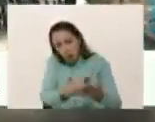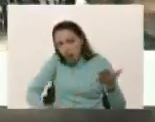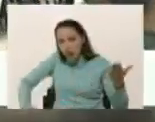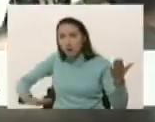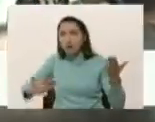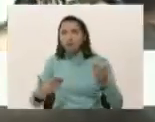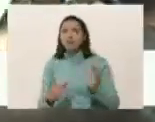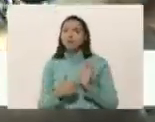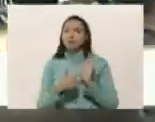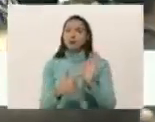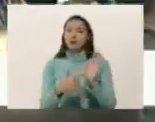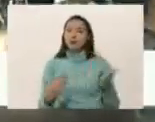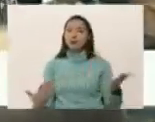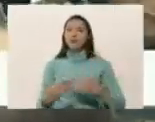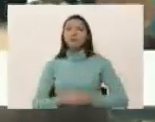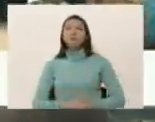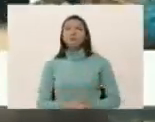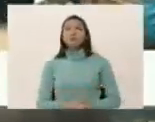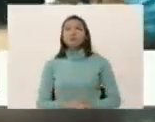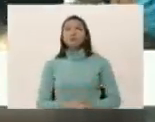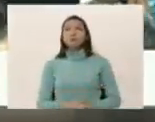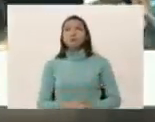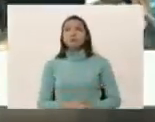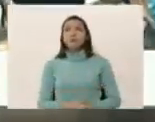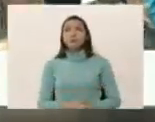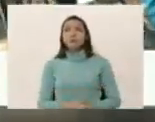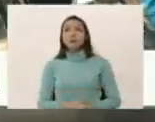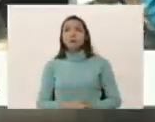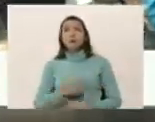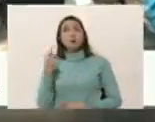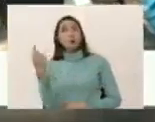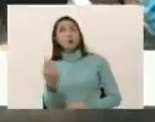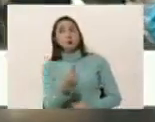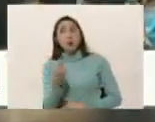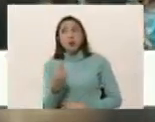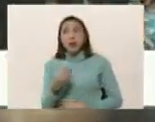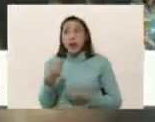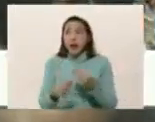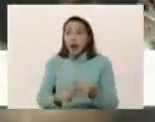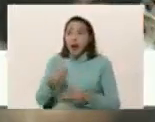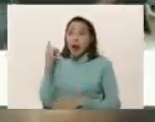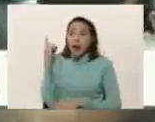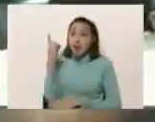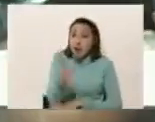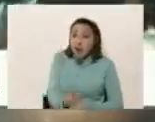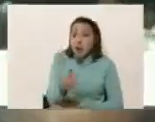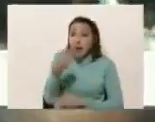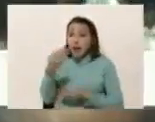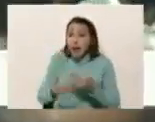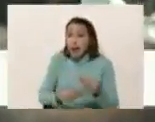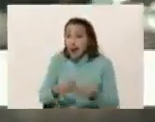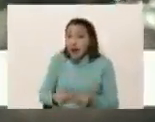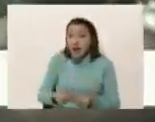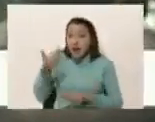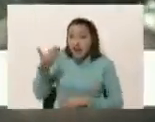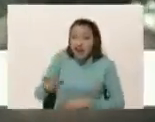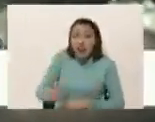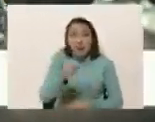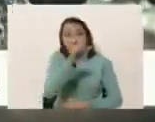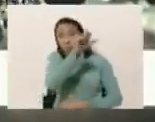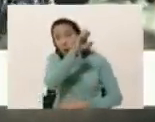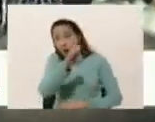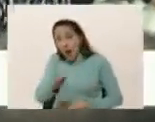artículos solamente que solamente hace mandato de un eje transversal del texto constitucional